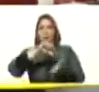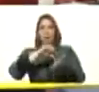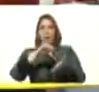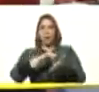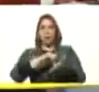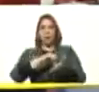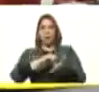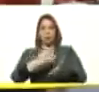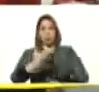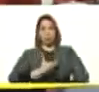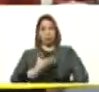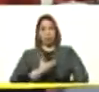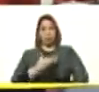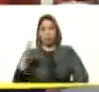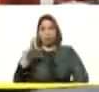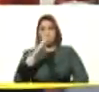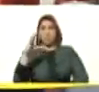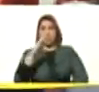alcaldesa Carmen Meléndez,